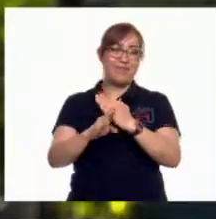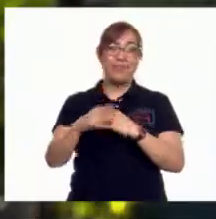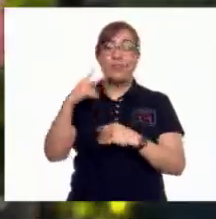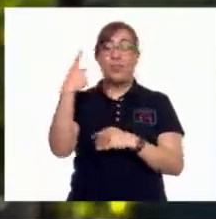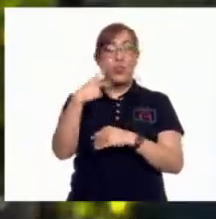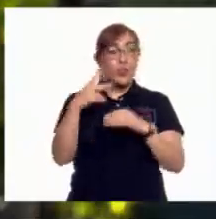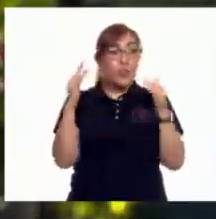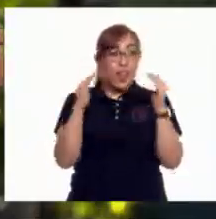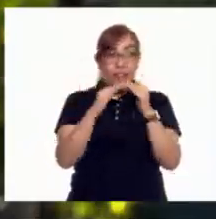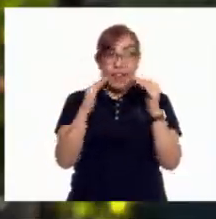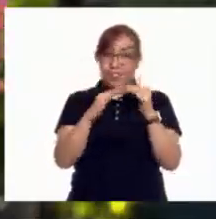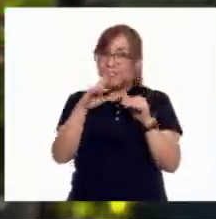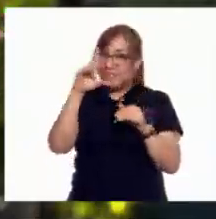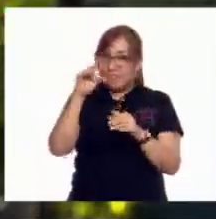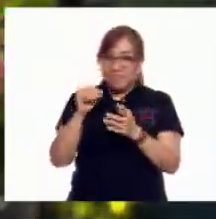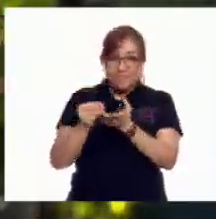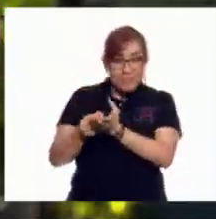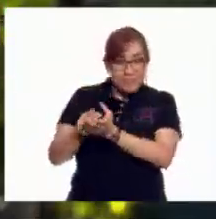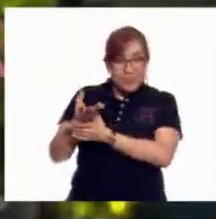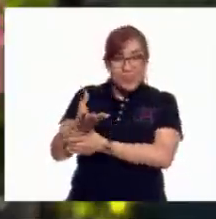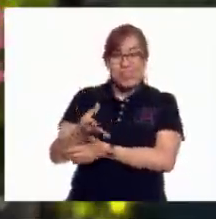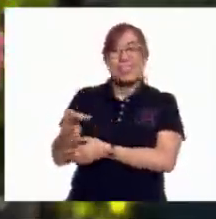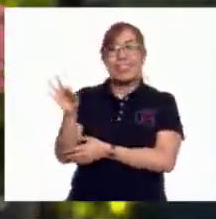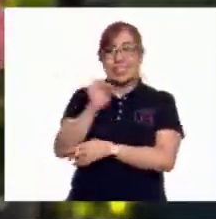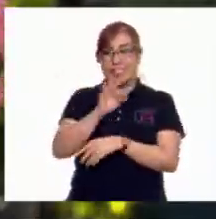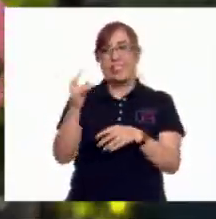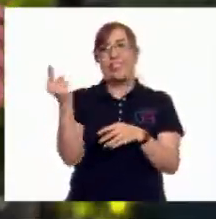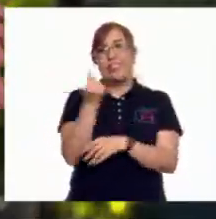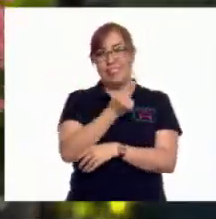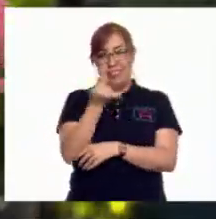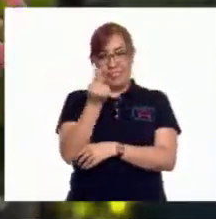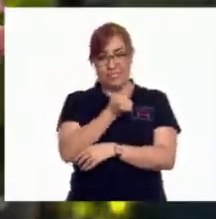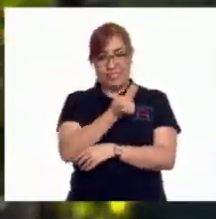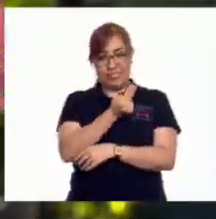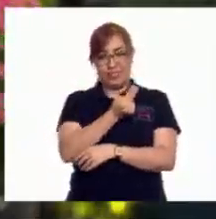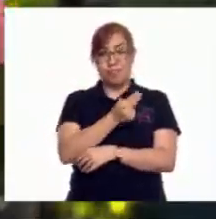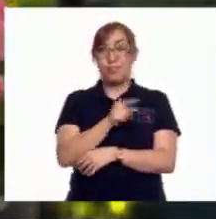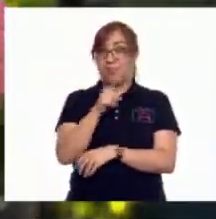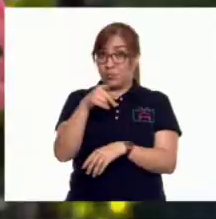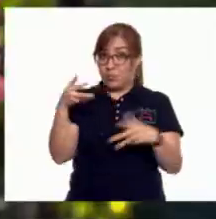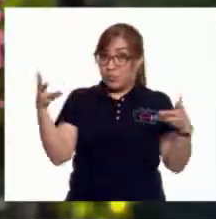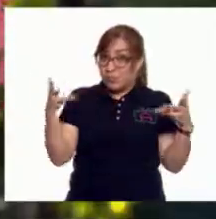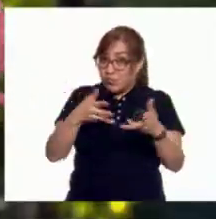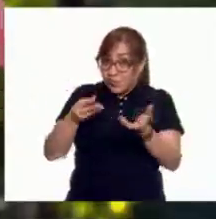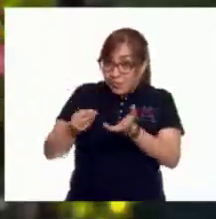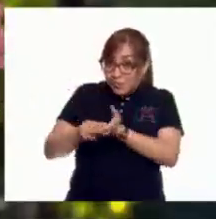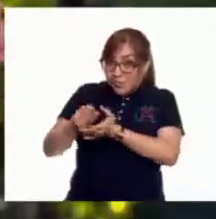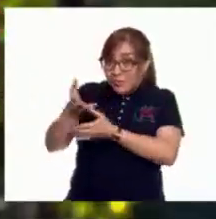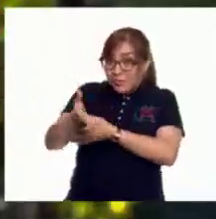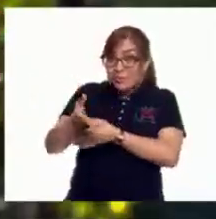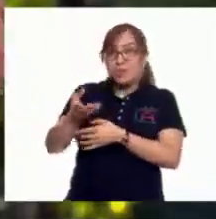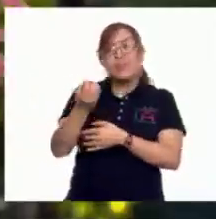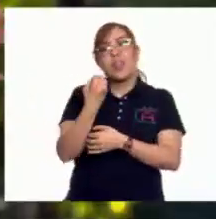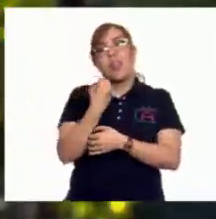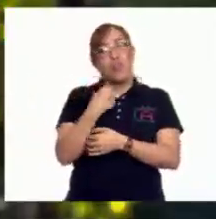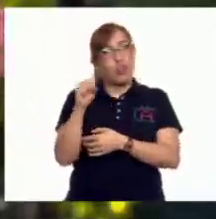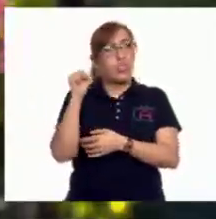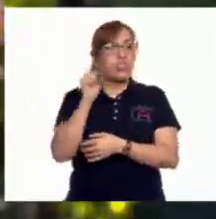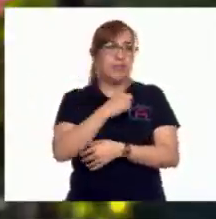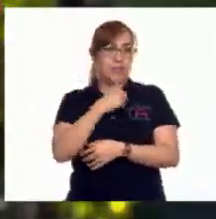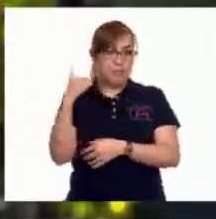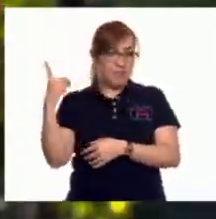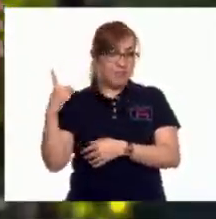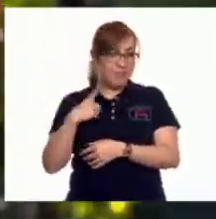no salir de casa a menos que sea muy necesario. Si lo haces, utiliza el